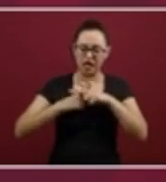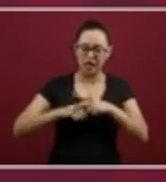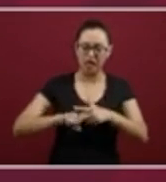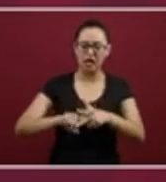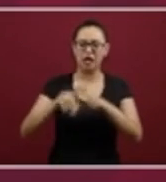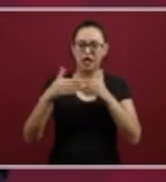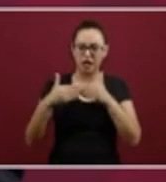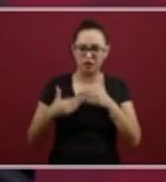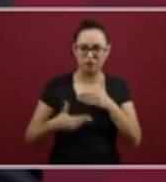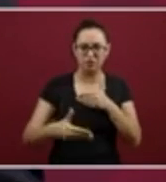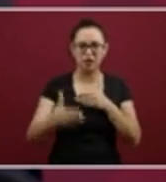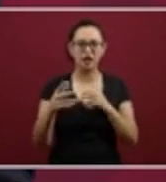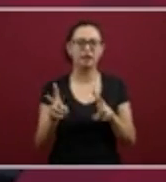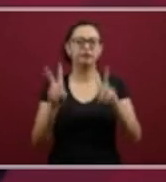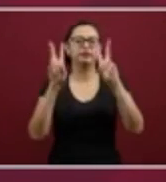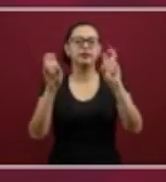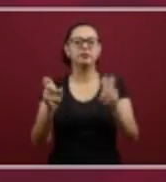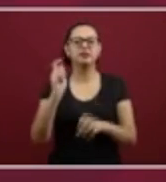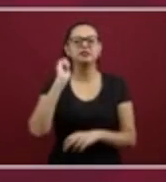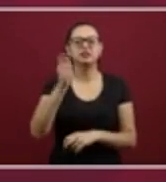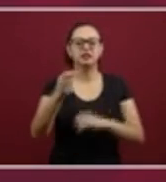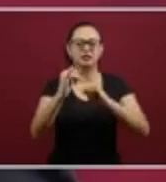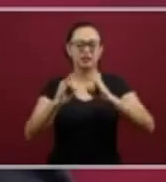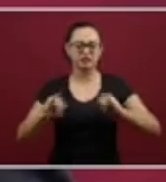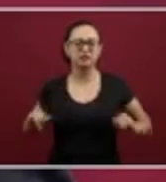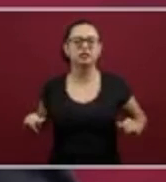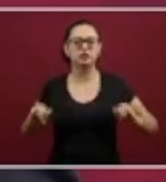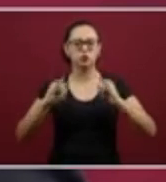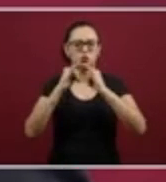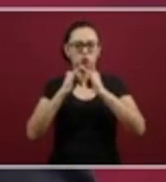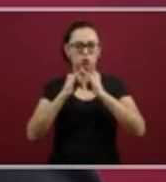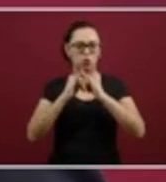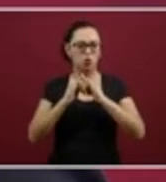para devolverle al pueblo lo robado,